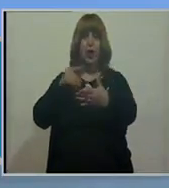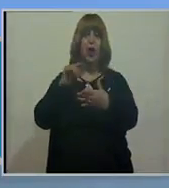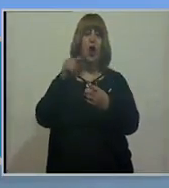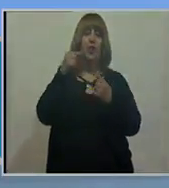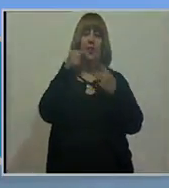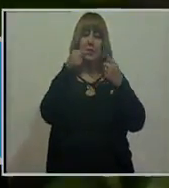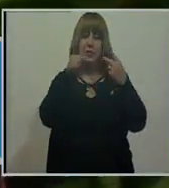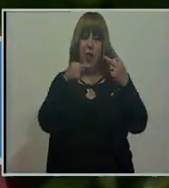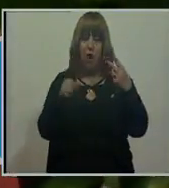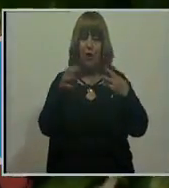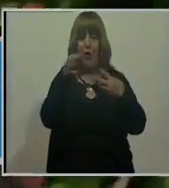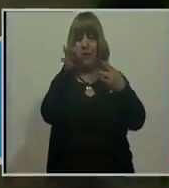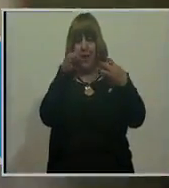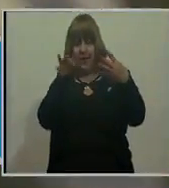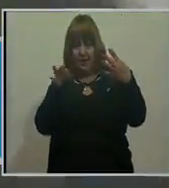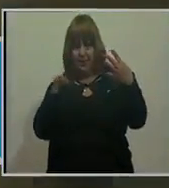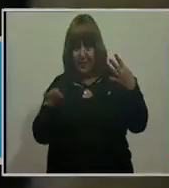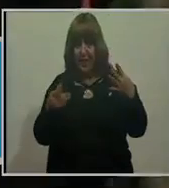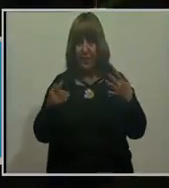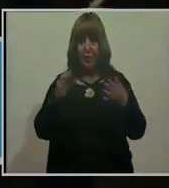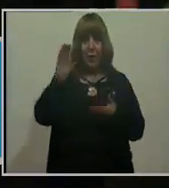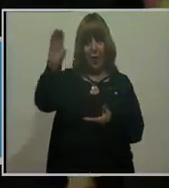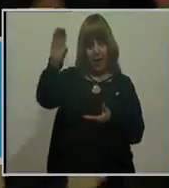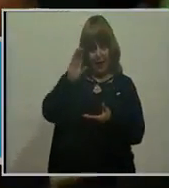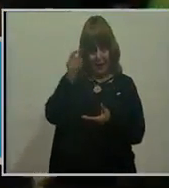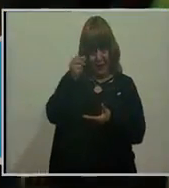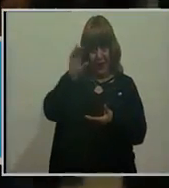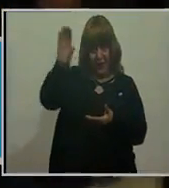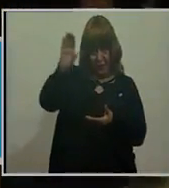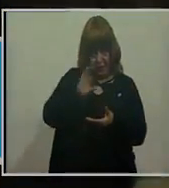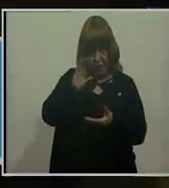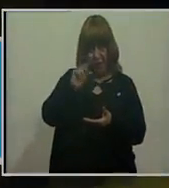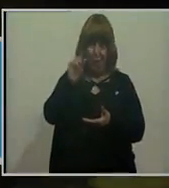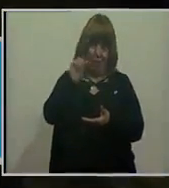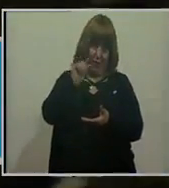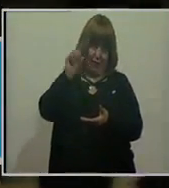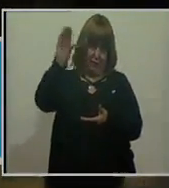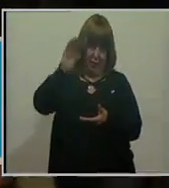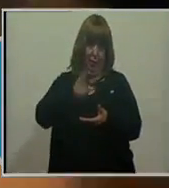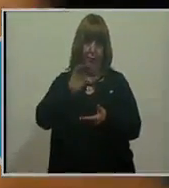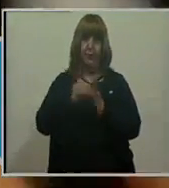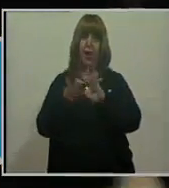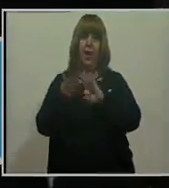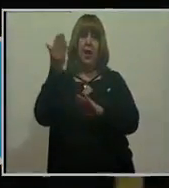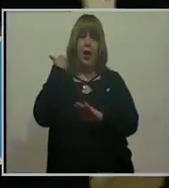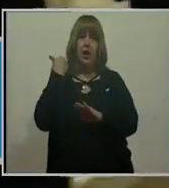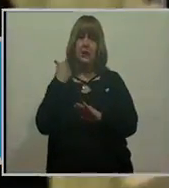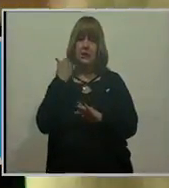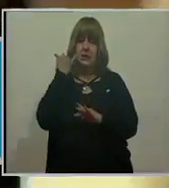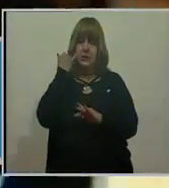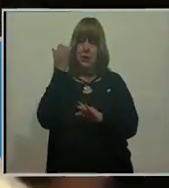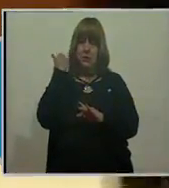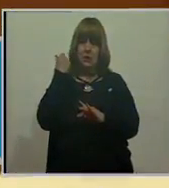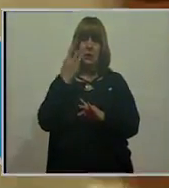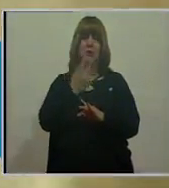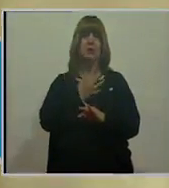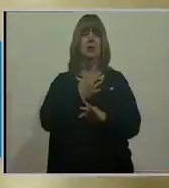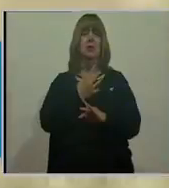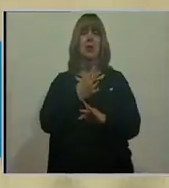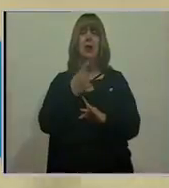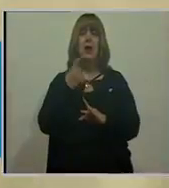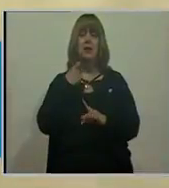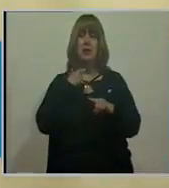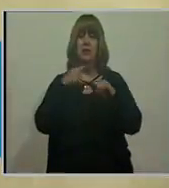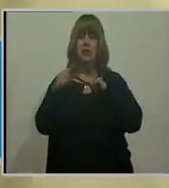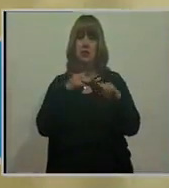destinado a fortalecer el plan económico del gobierno. Ayer un funcionario norteamericano había dicho que no iba a